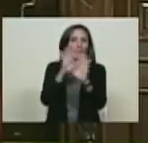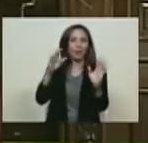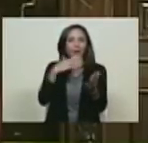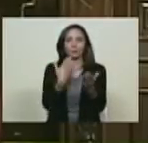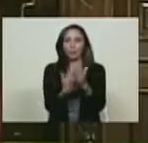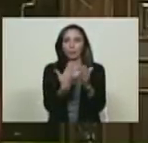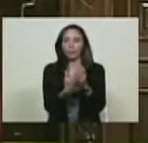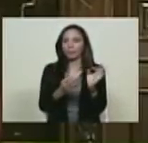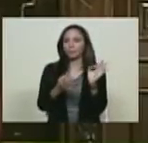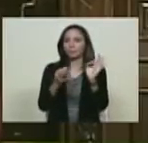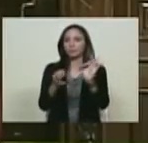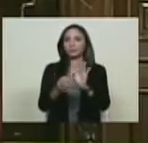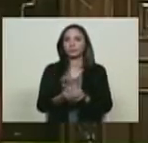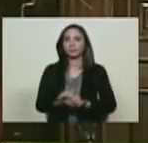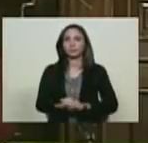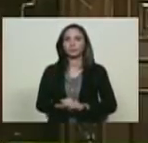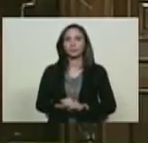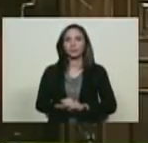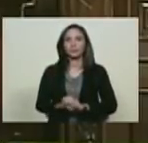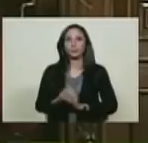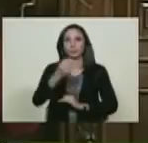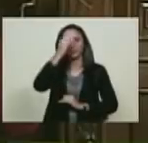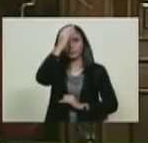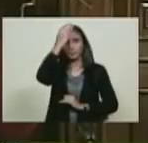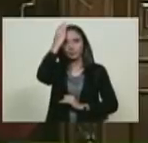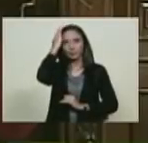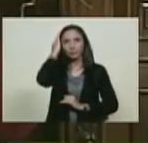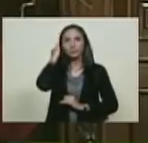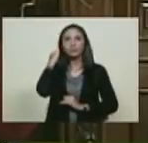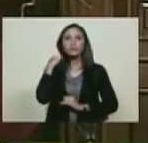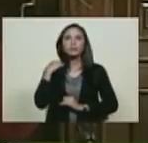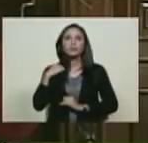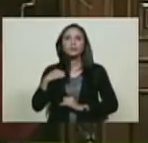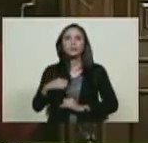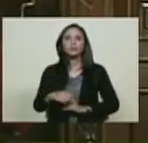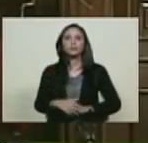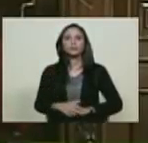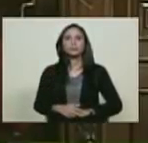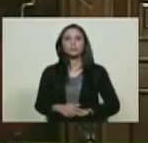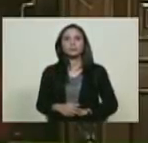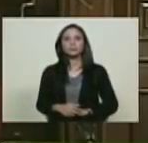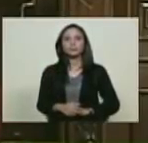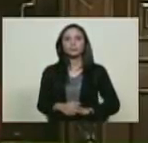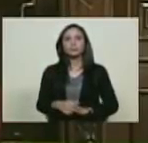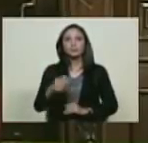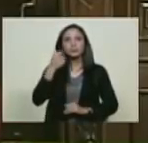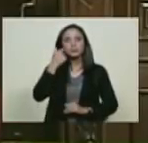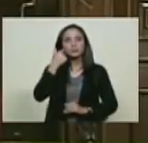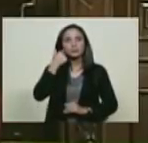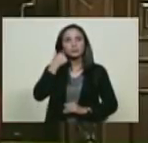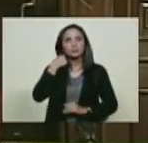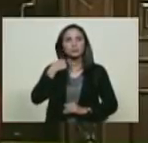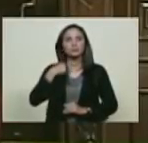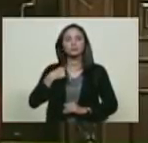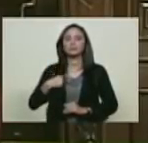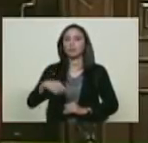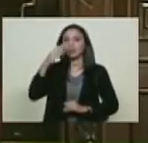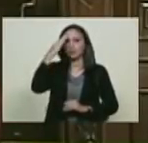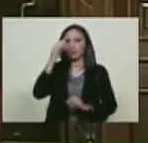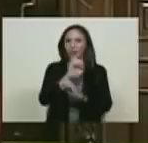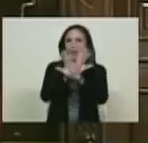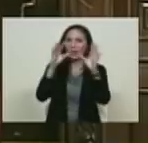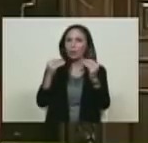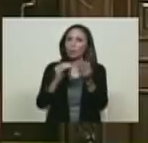a quién enfrentamos, los riesgos que corremos y saber la determinación que debemos tener